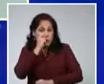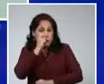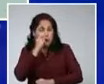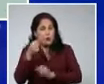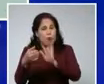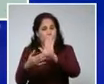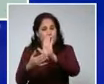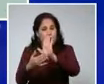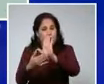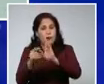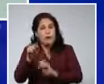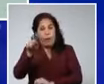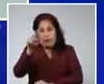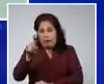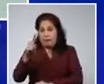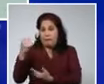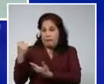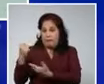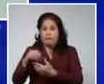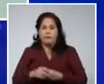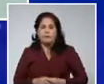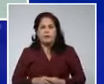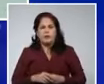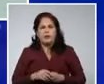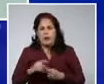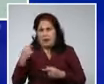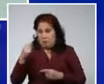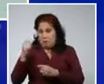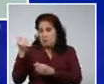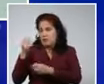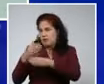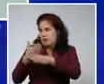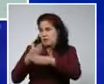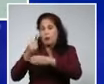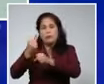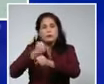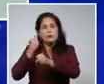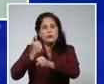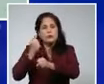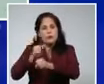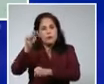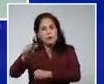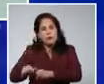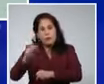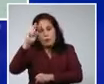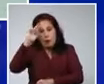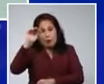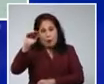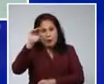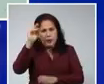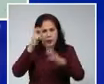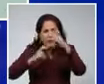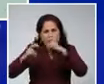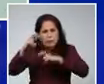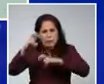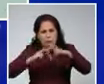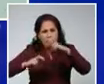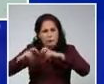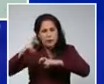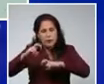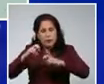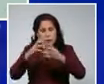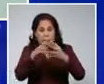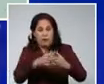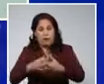el cual, de un trabajo que se hizo en un número de pacientes hospitalizados en los Estados